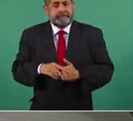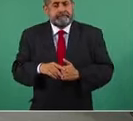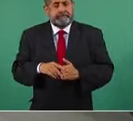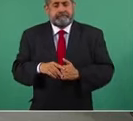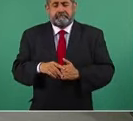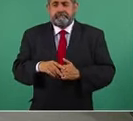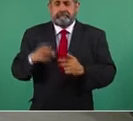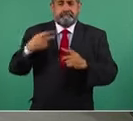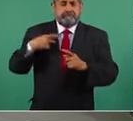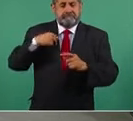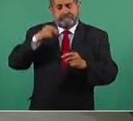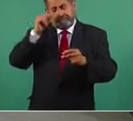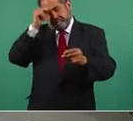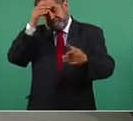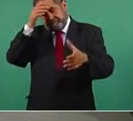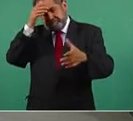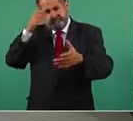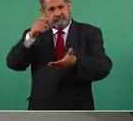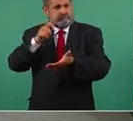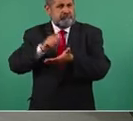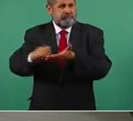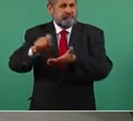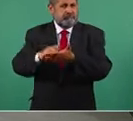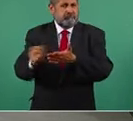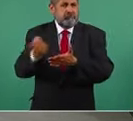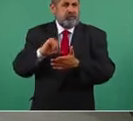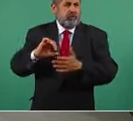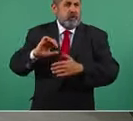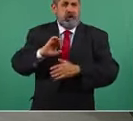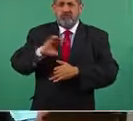luminarias, escritores famosos,